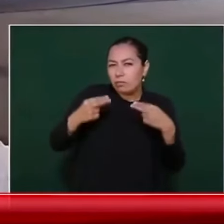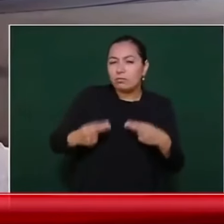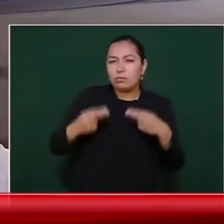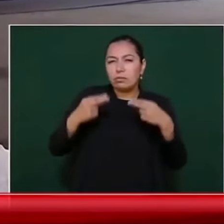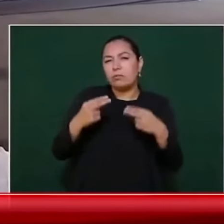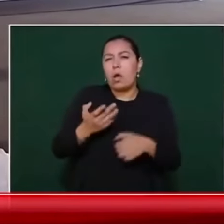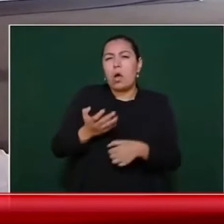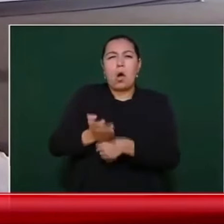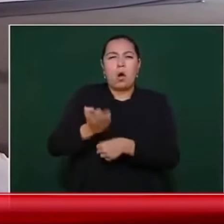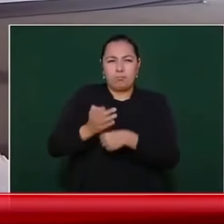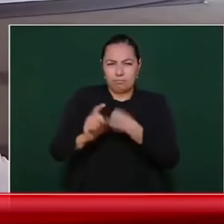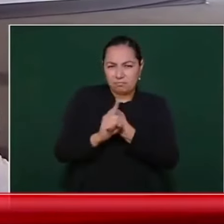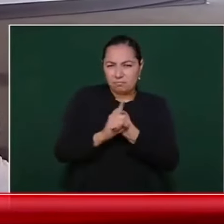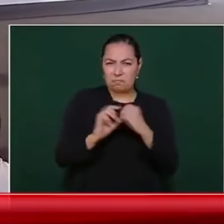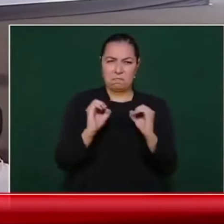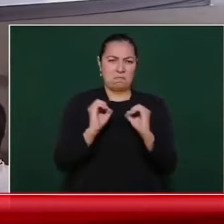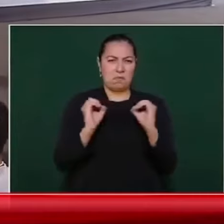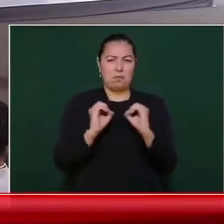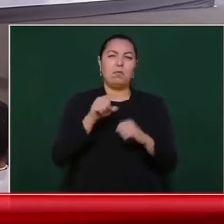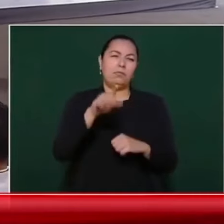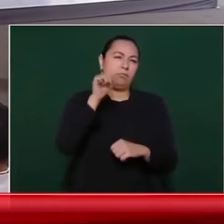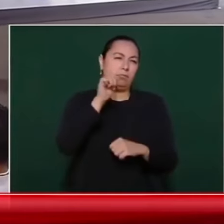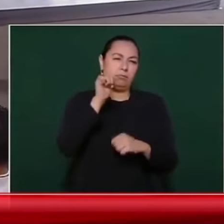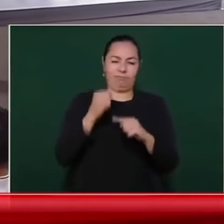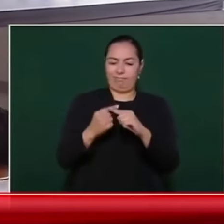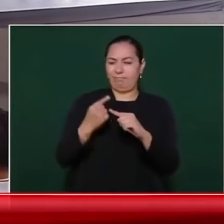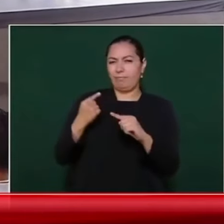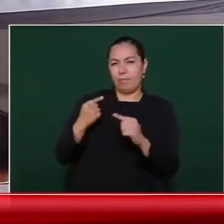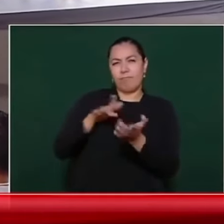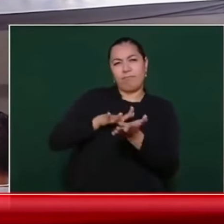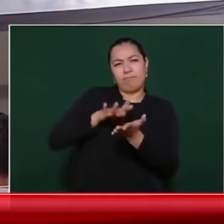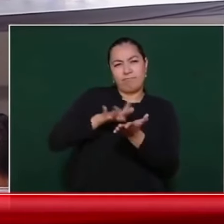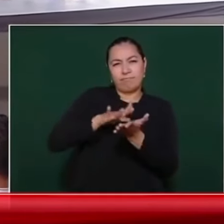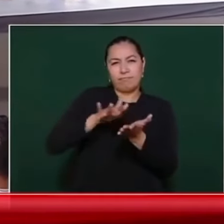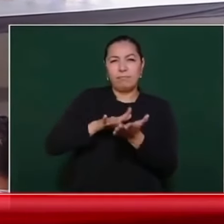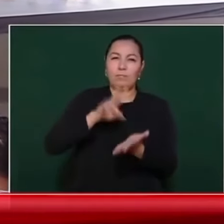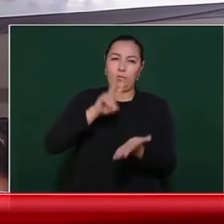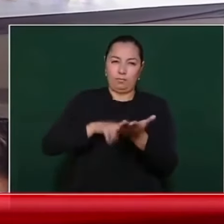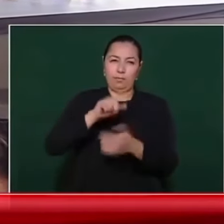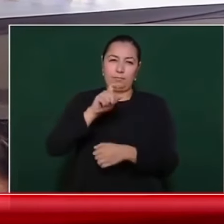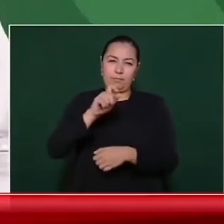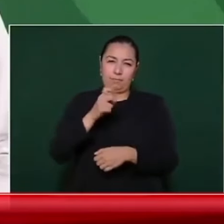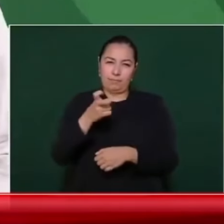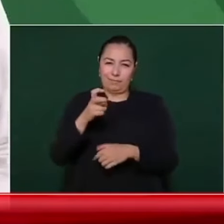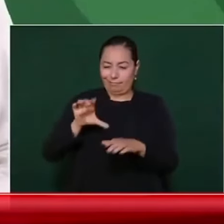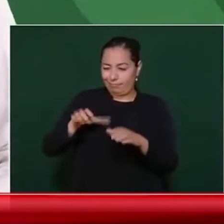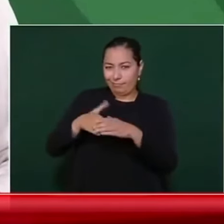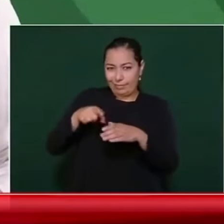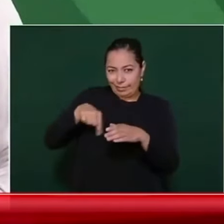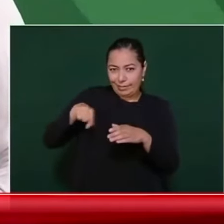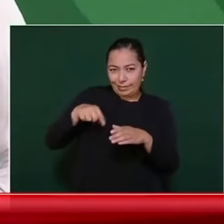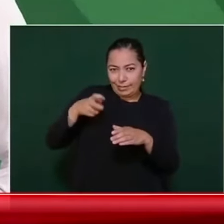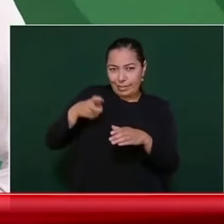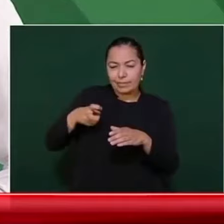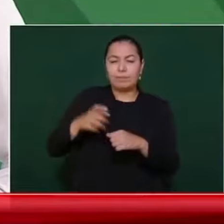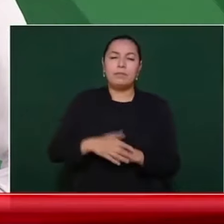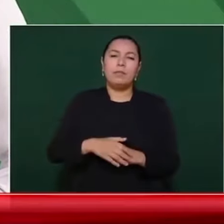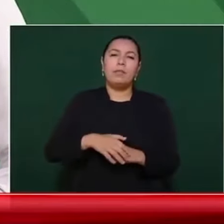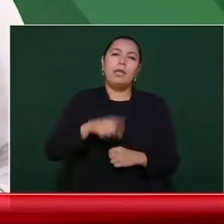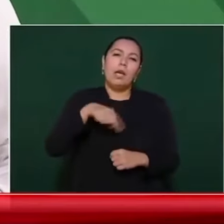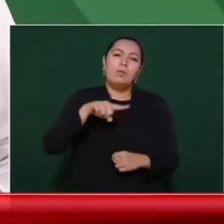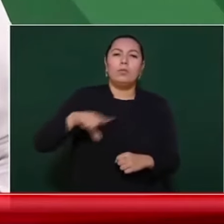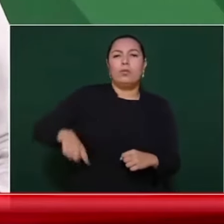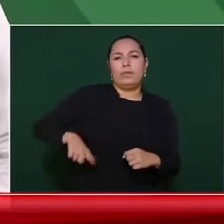muy importante el 2020 particularmente pues el gobierno federal tuvo que aportar no menos de